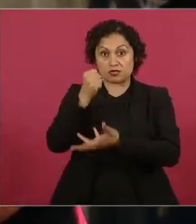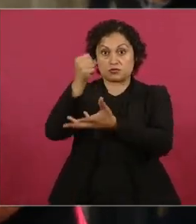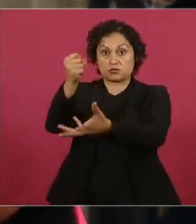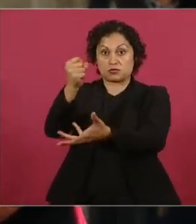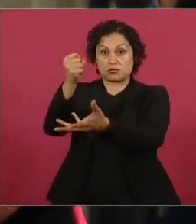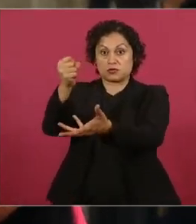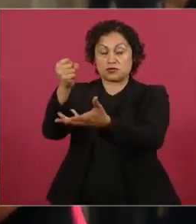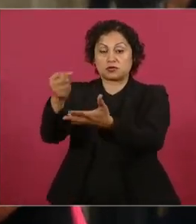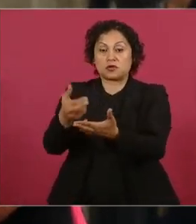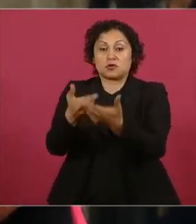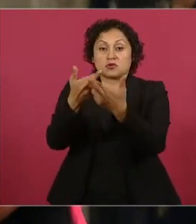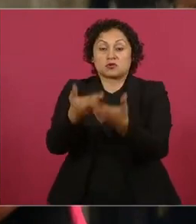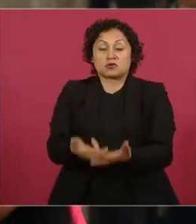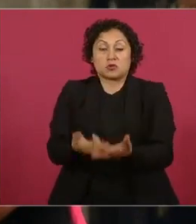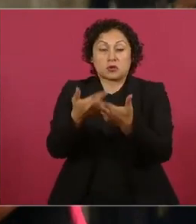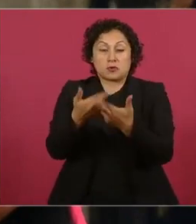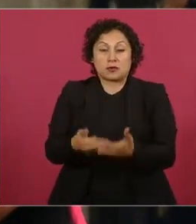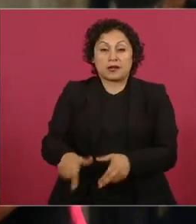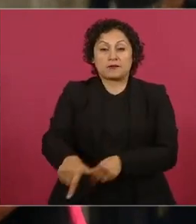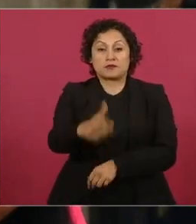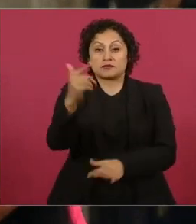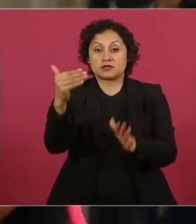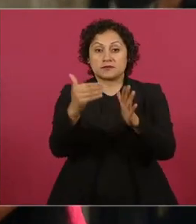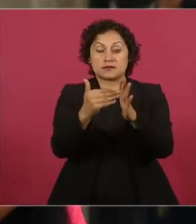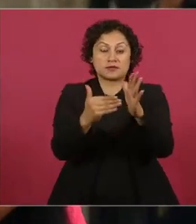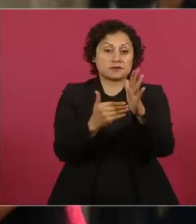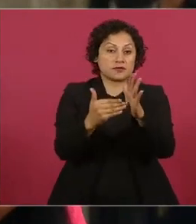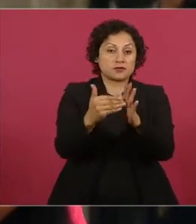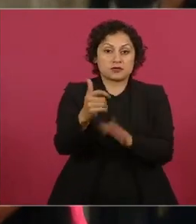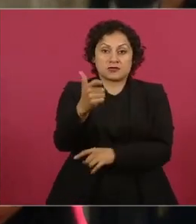millones de pesos. O sea, en este año,